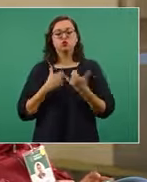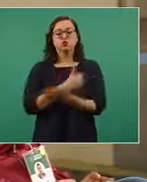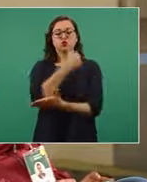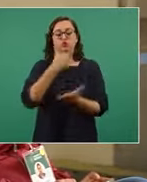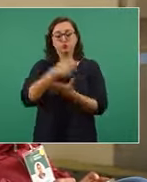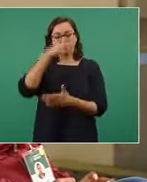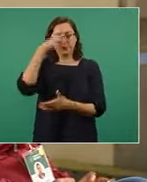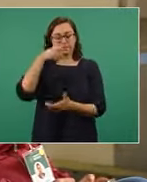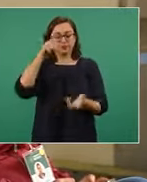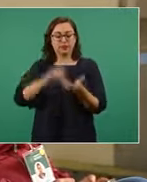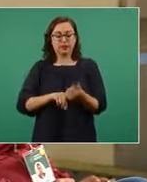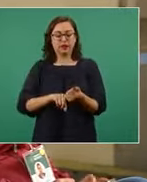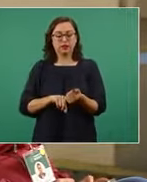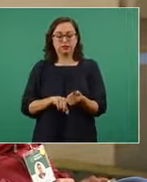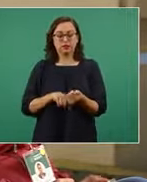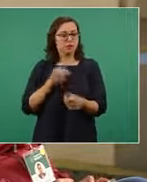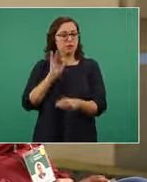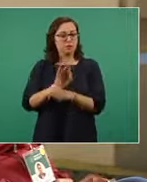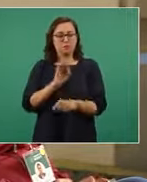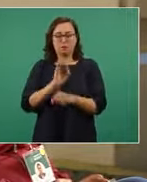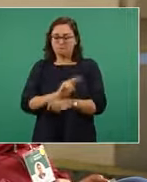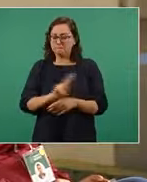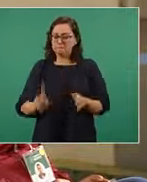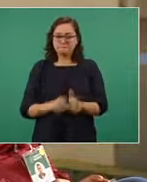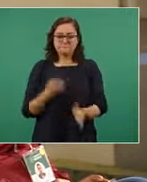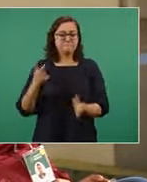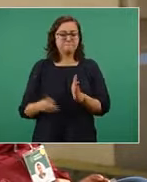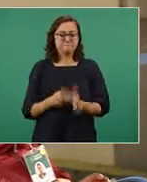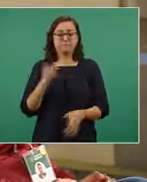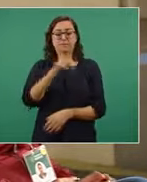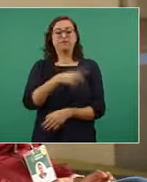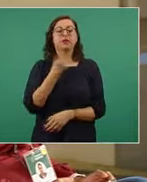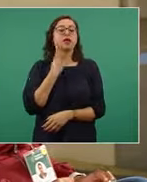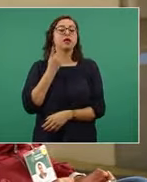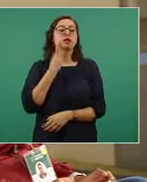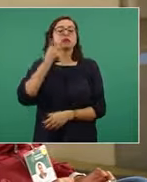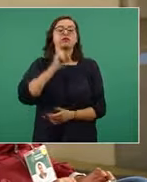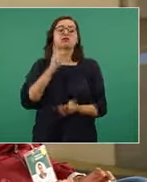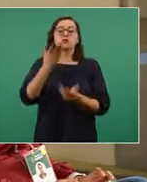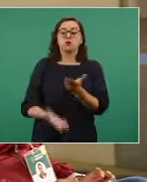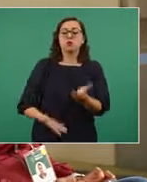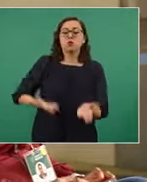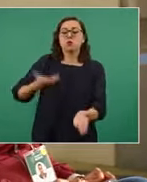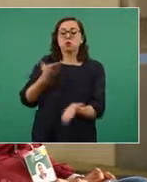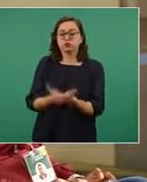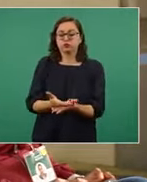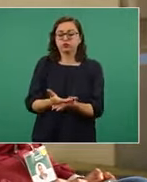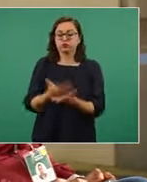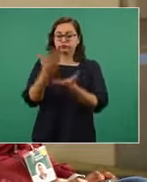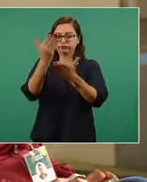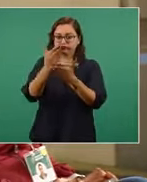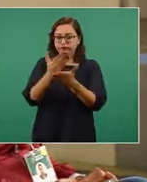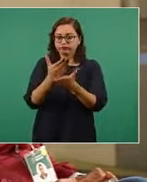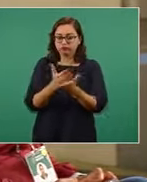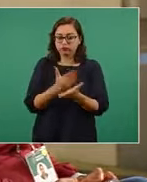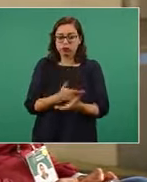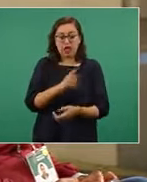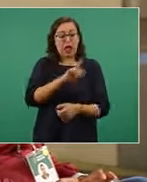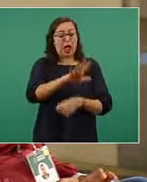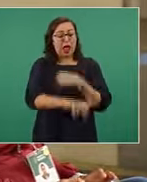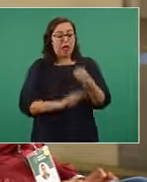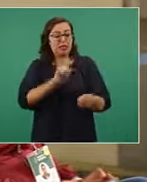fue la base de su planteamiento? En síntesis, la diputada Varela sustenta con estudios científicos que prevenir el maltrato